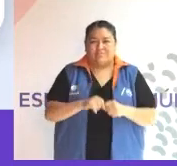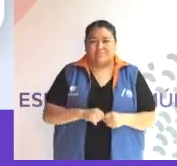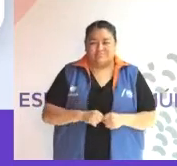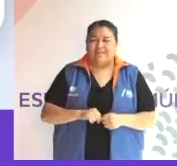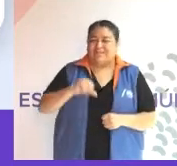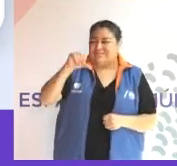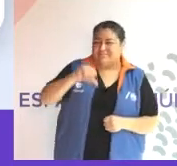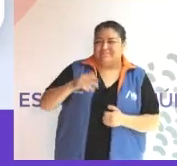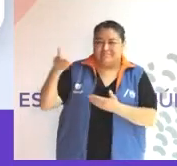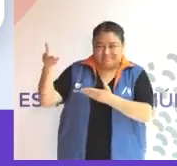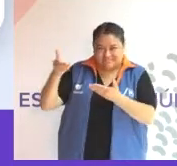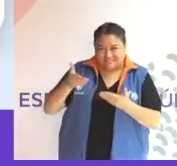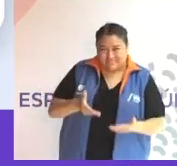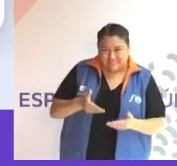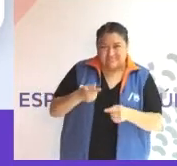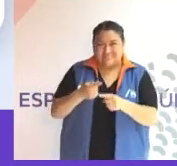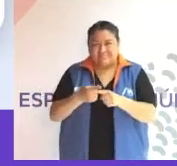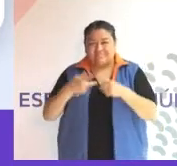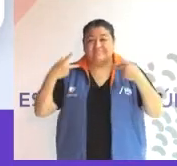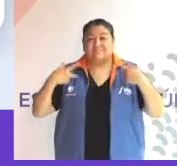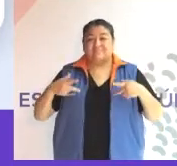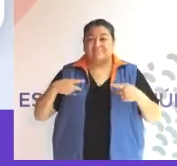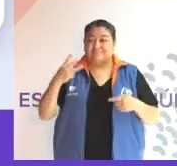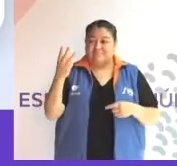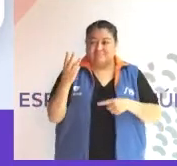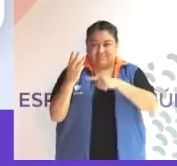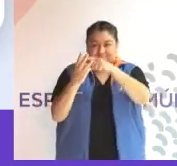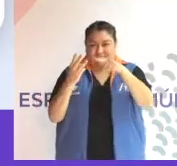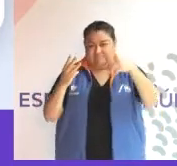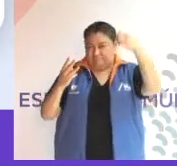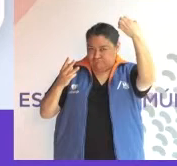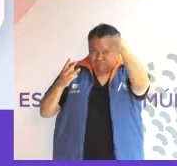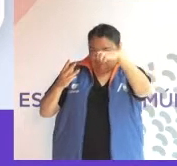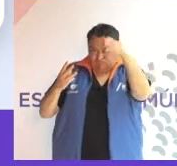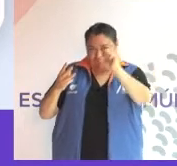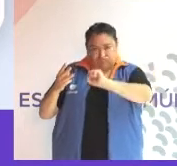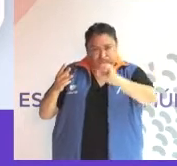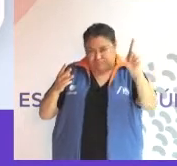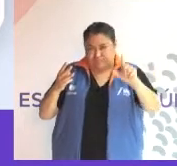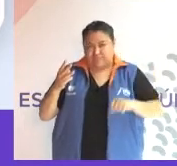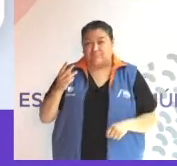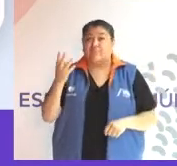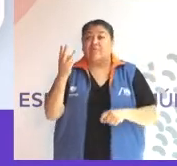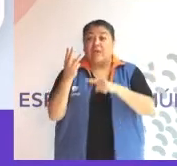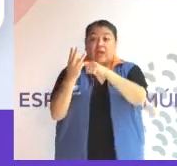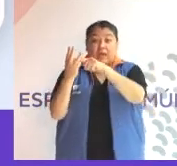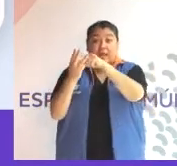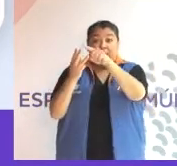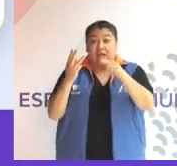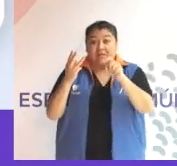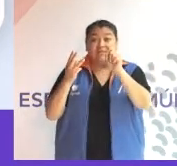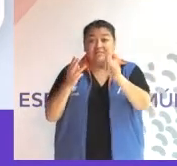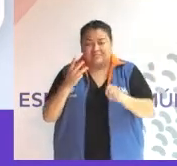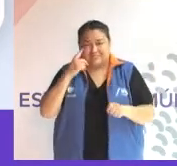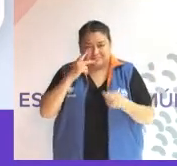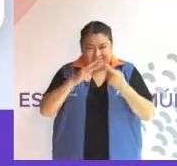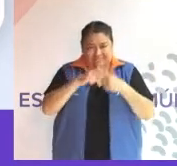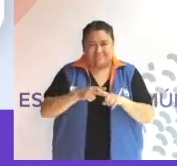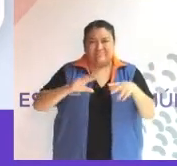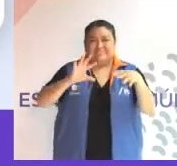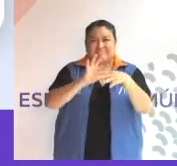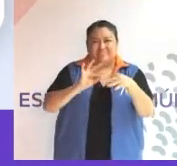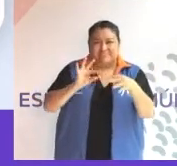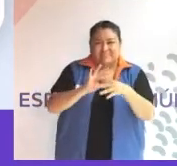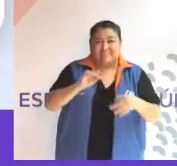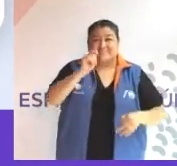con la presencia de 3 expertos en el tema. Lo que es bien interesante de este grupo con el que voy a platicar hoy